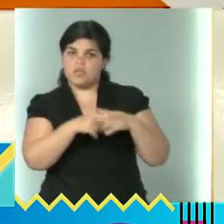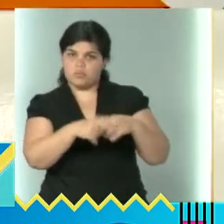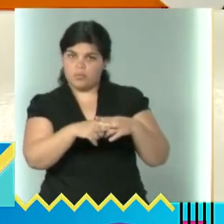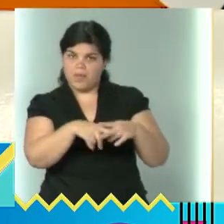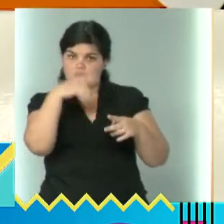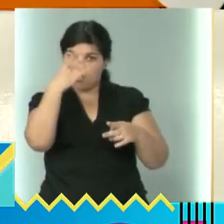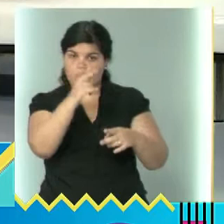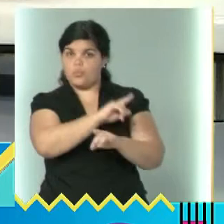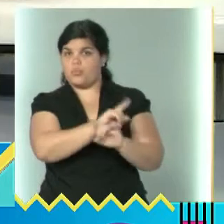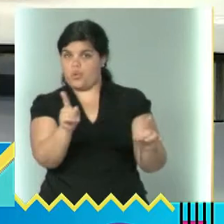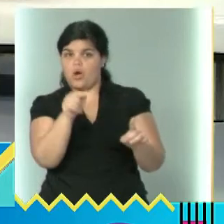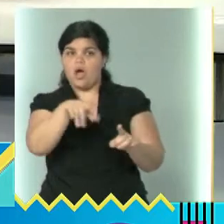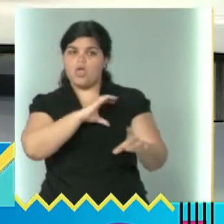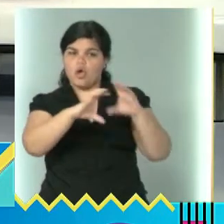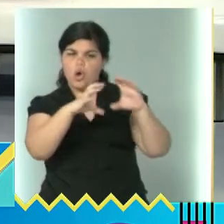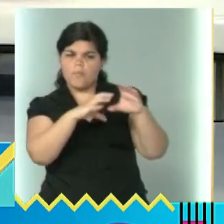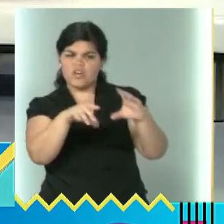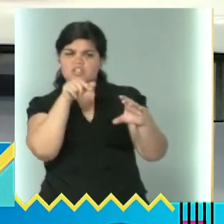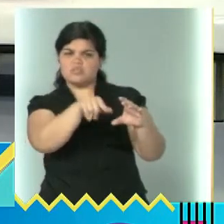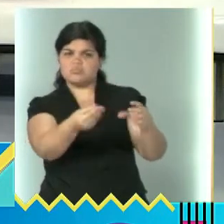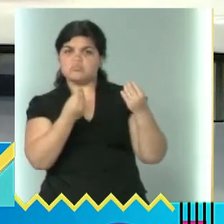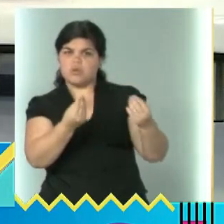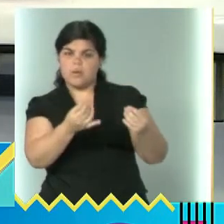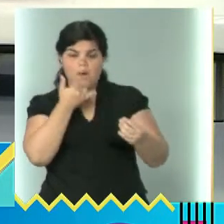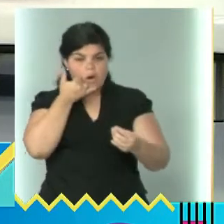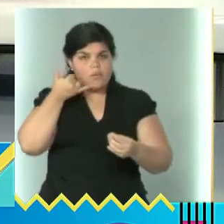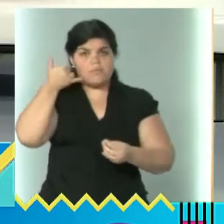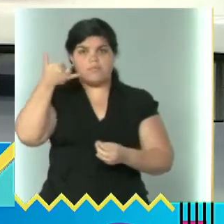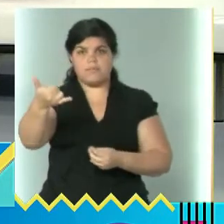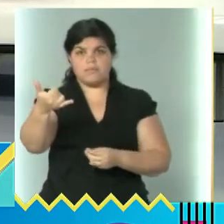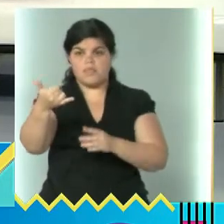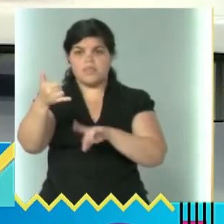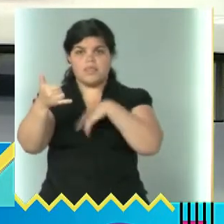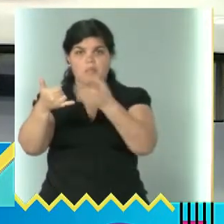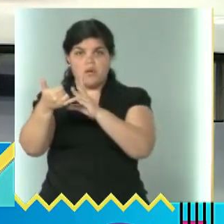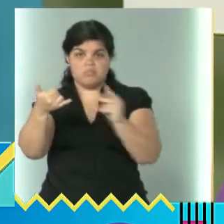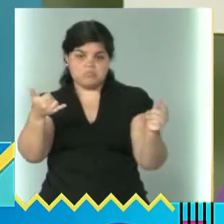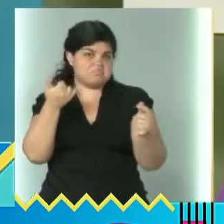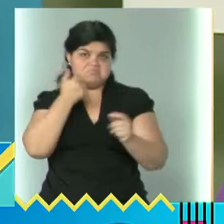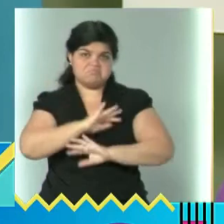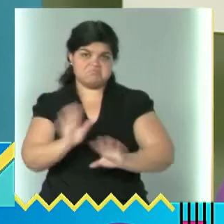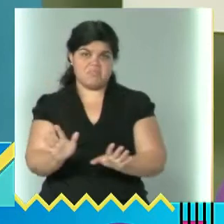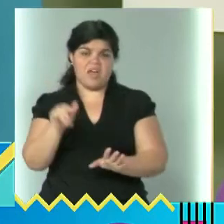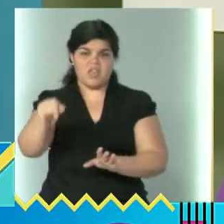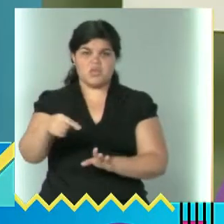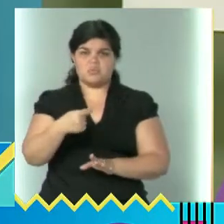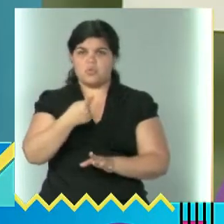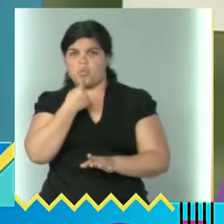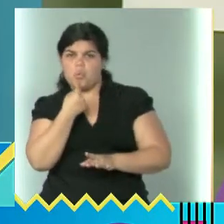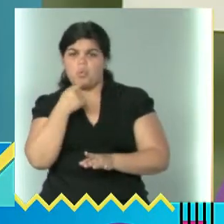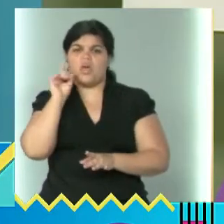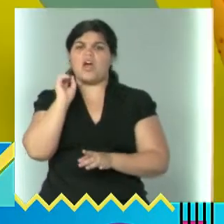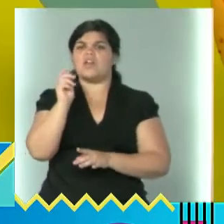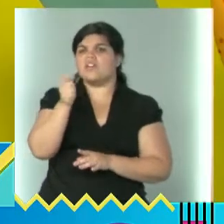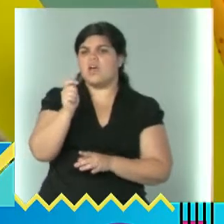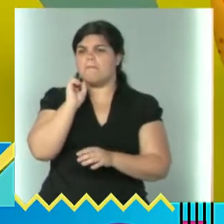piensa instrumentalmente la comunicación, decís, tomo un teléfono, hago un llamado y se terminó. No hay ninguna confusión de sujeto, usuario,